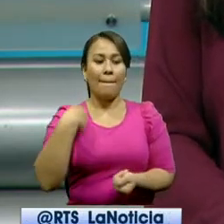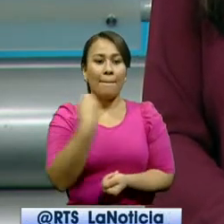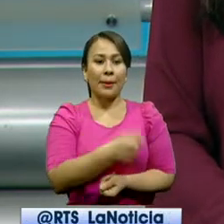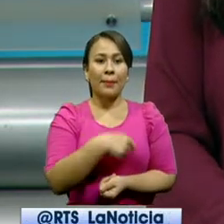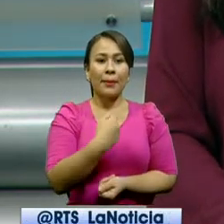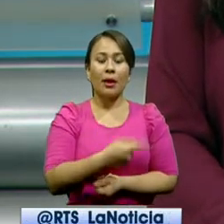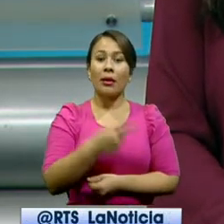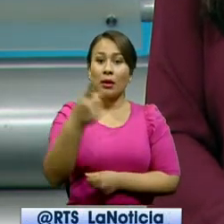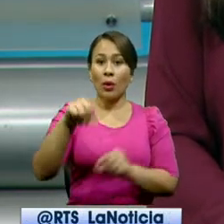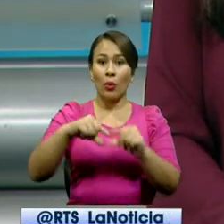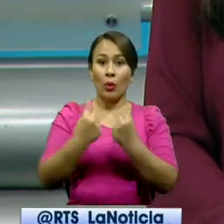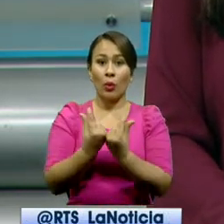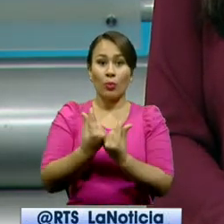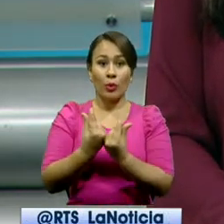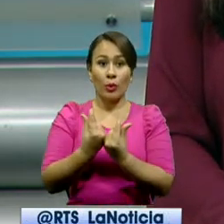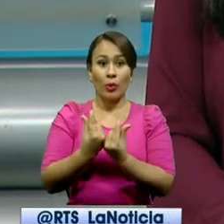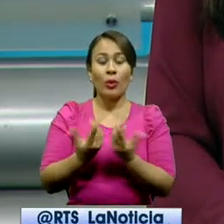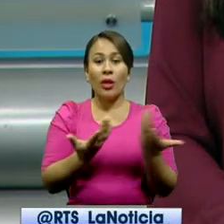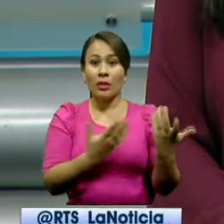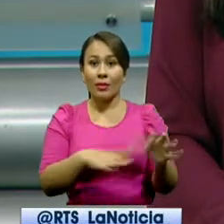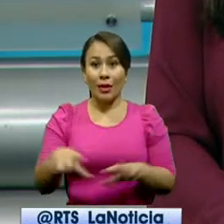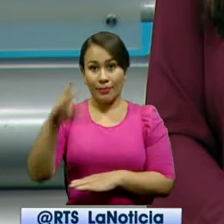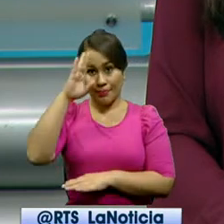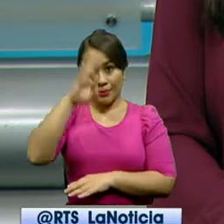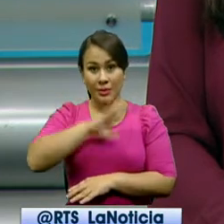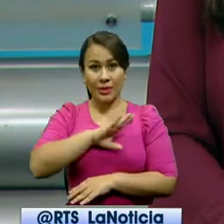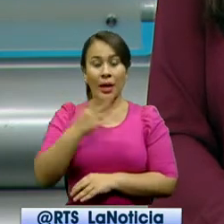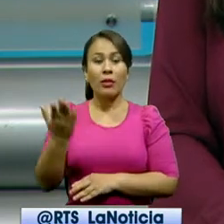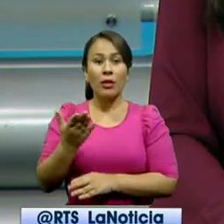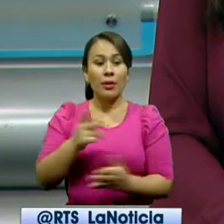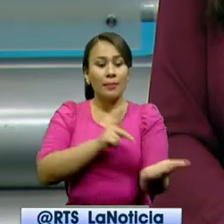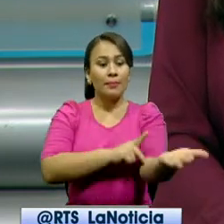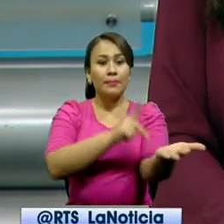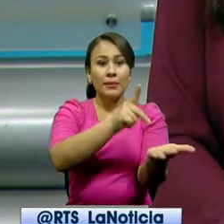Fortaleza 14 se llevó a cabo en las provincias de Pichincha y Manabí.